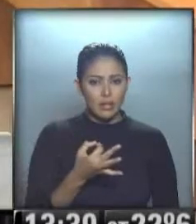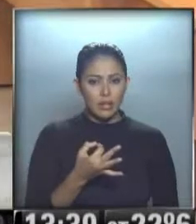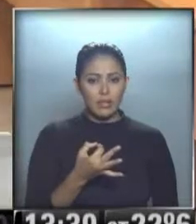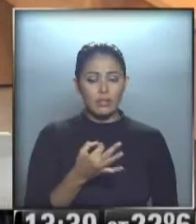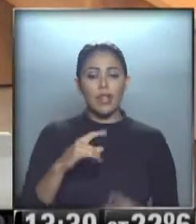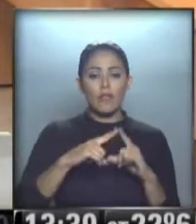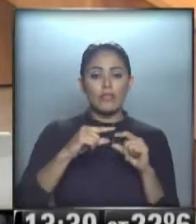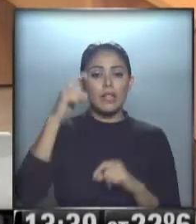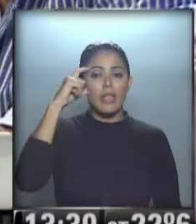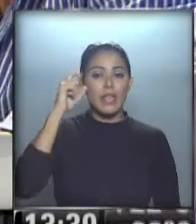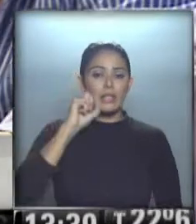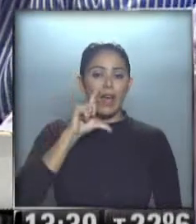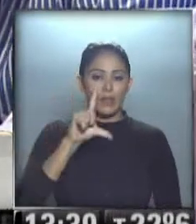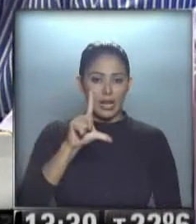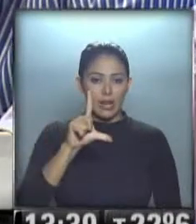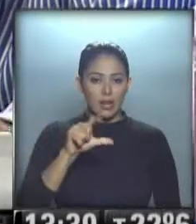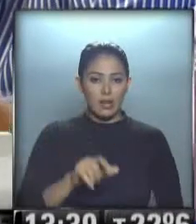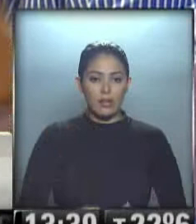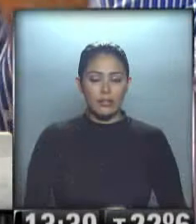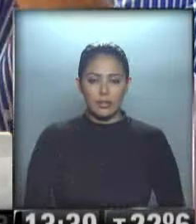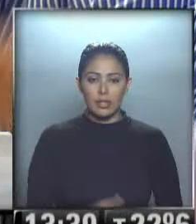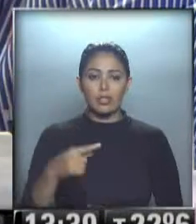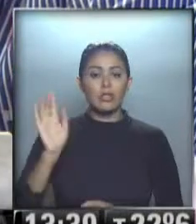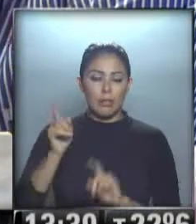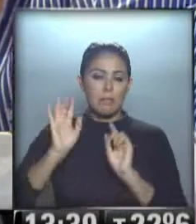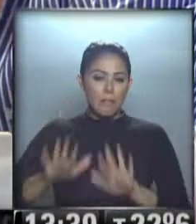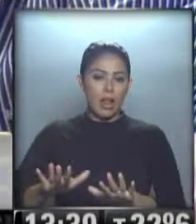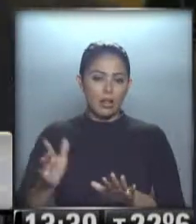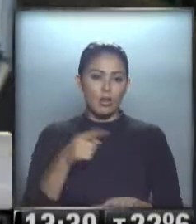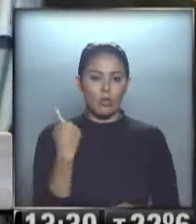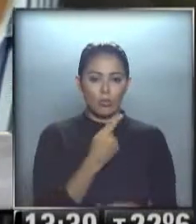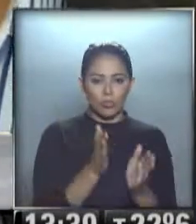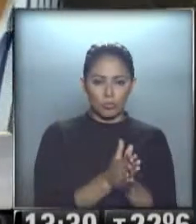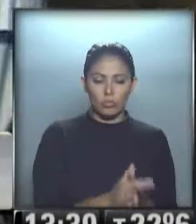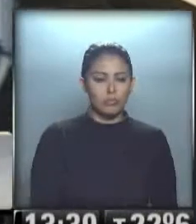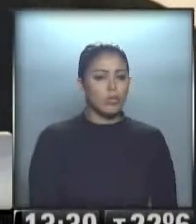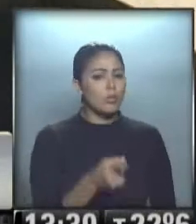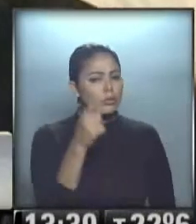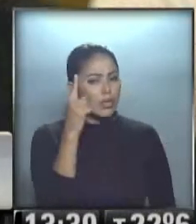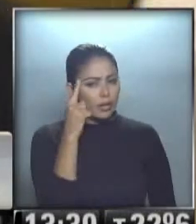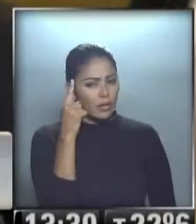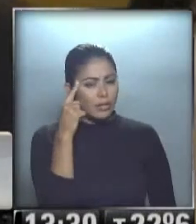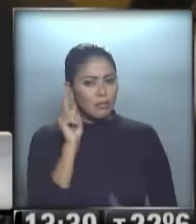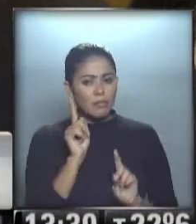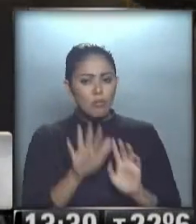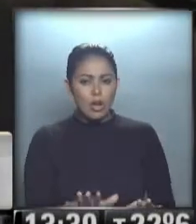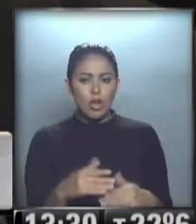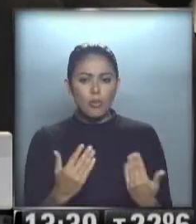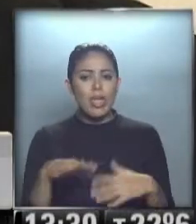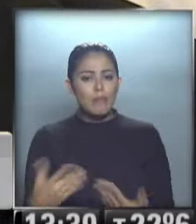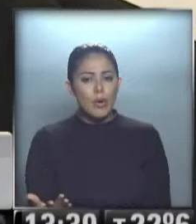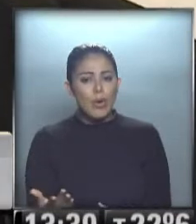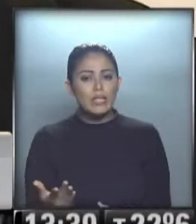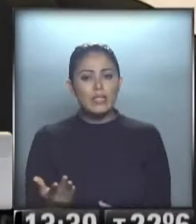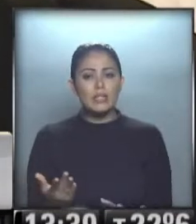el día 10 de abril van a parar también conjuntamente con nosotros. ¿Cree que usted este paro lo puede aprovechar